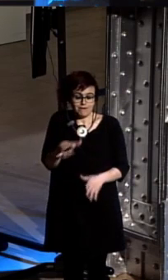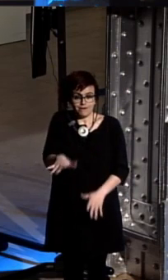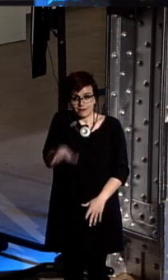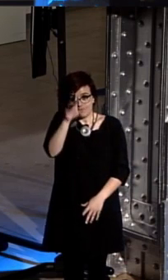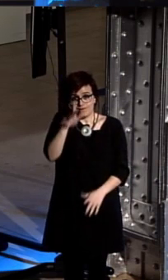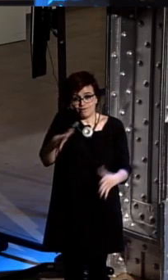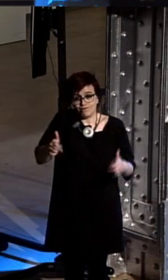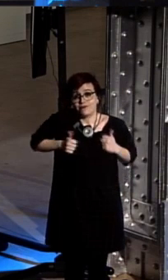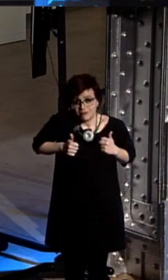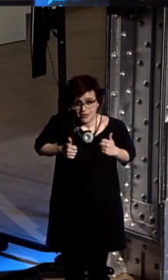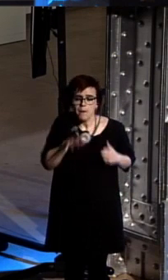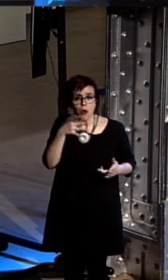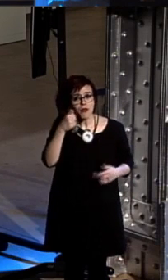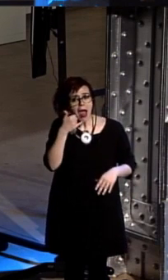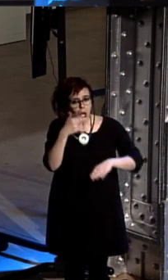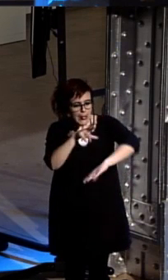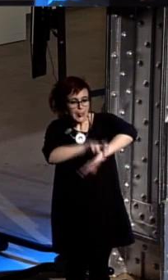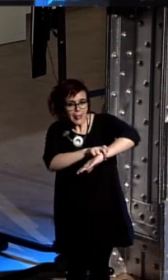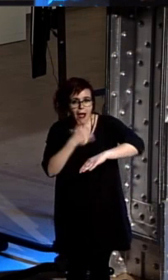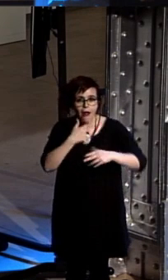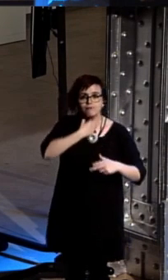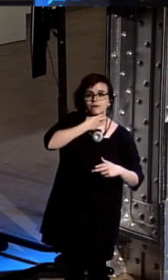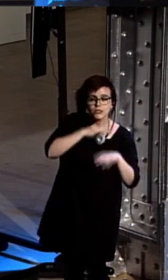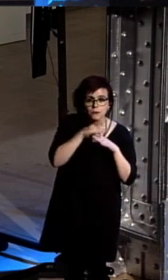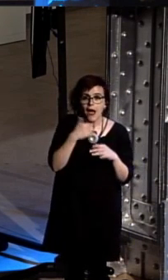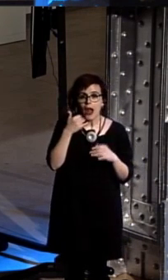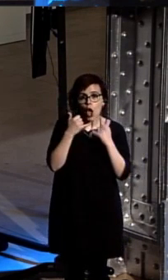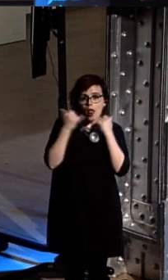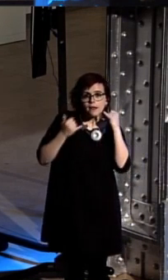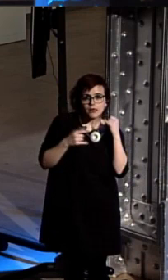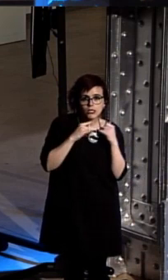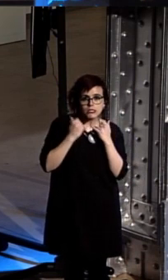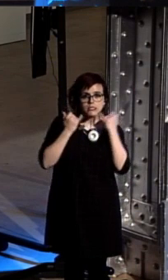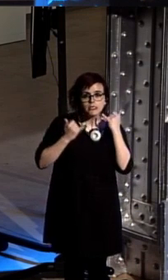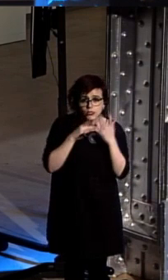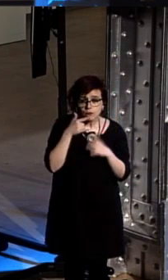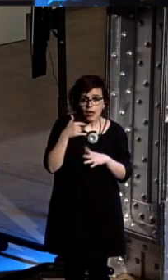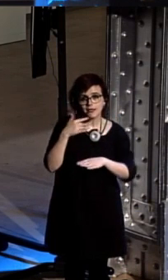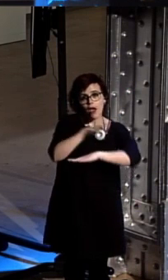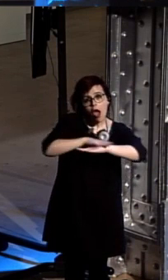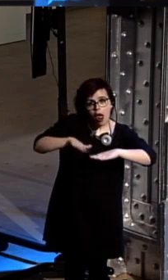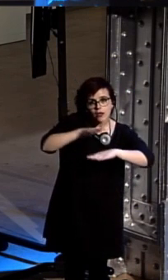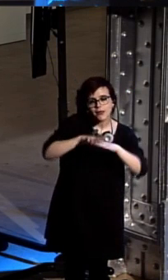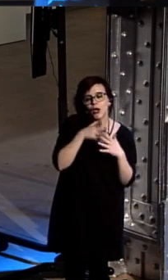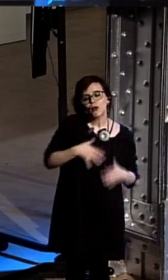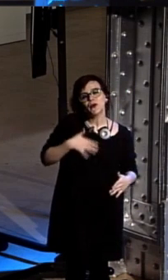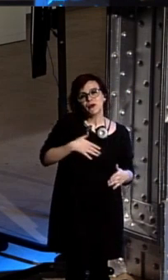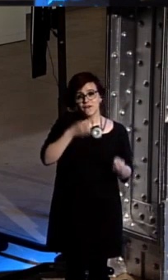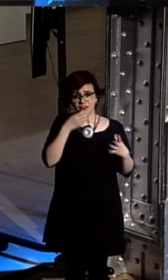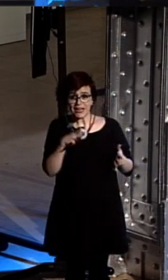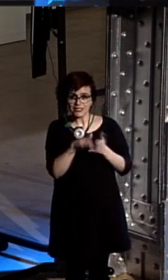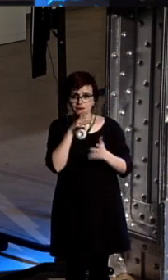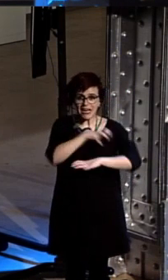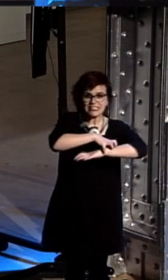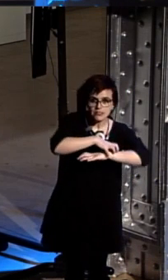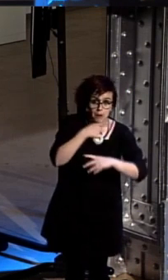ser algo más sutil. Podría tener un wearable que cada vez que te araña le da una descarguita eléctrica y cuando te acaricia le hace sentirse bien y